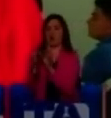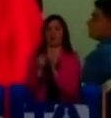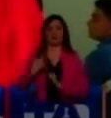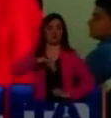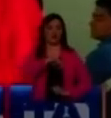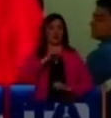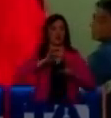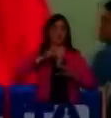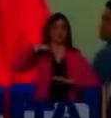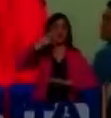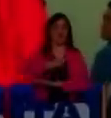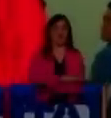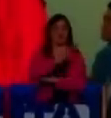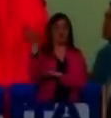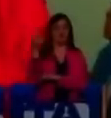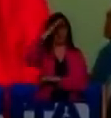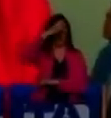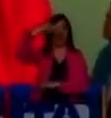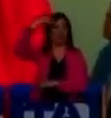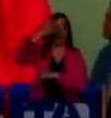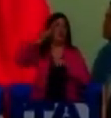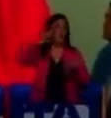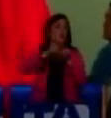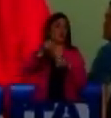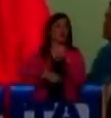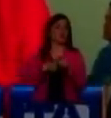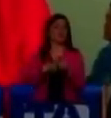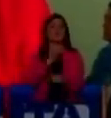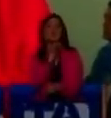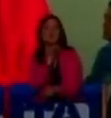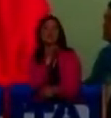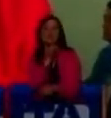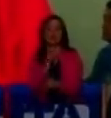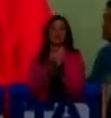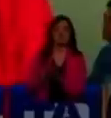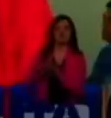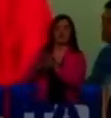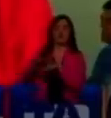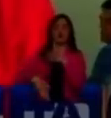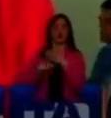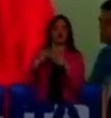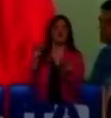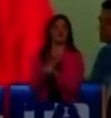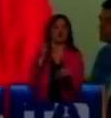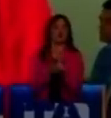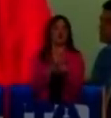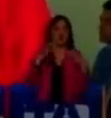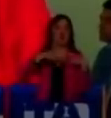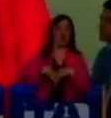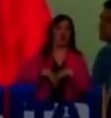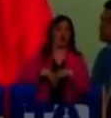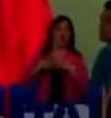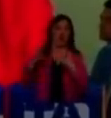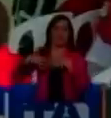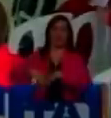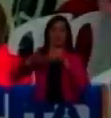siguiente día con el presidente. Presidente Trump, un acuerdo comercial con Estados Unidos para favorecer a todos los productores que están quebrando una a una